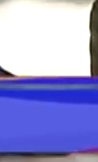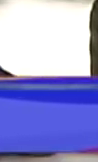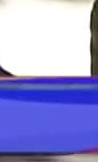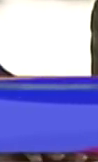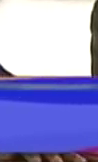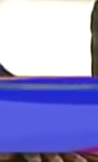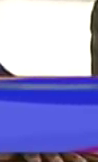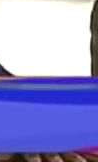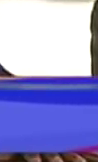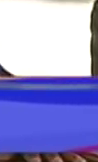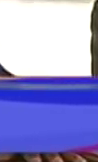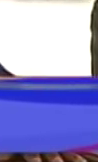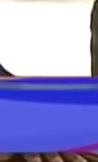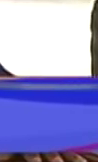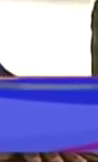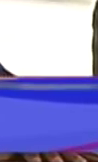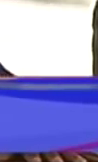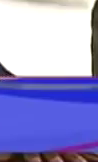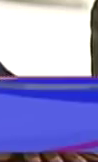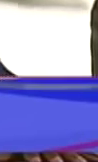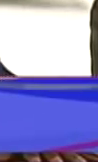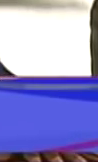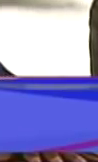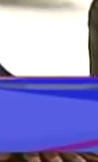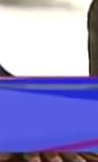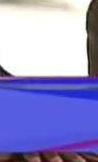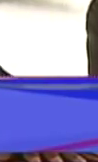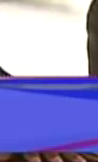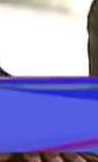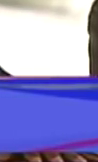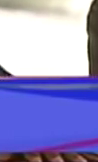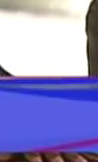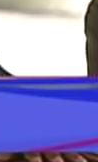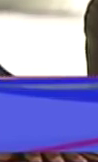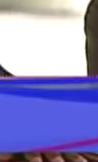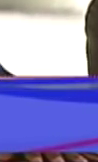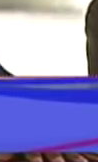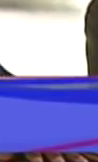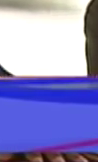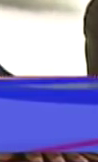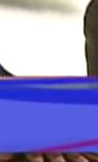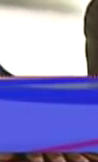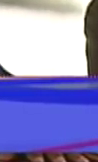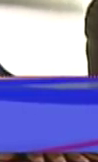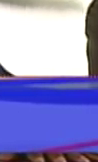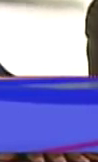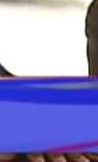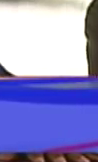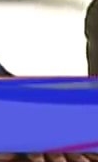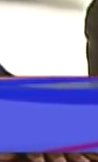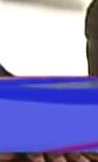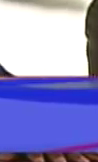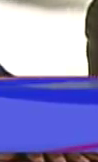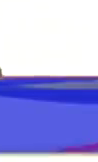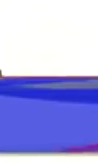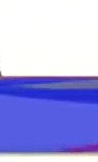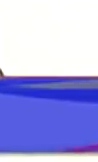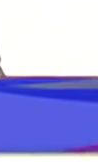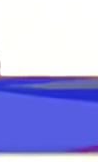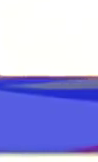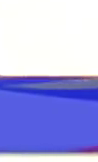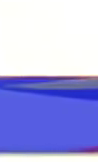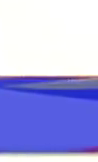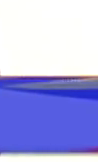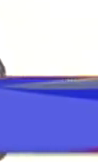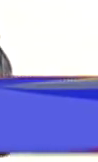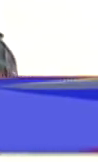soluciones. Correcto. Y en las casas de pescadores, ¿qué se ha hablado? Lo que quiero saber es ese punto específico ahorita. Así es. Dentro del plan